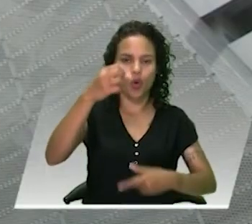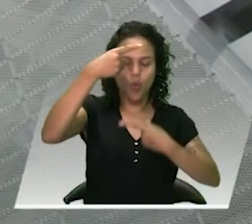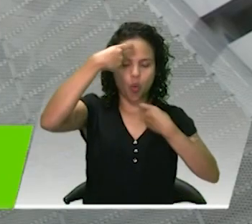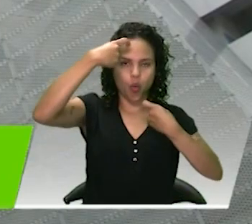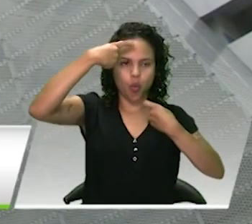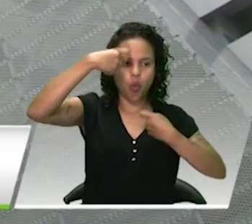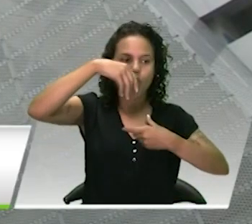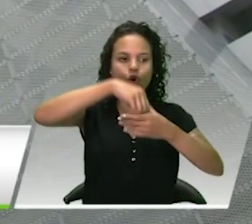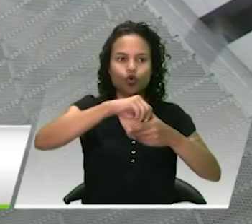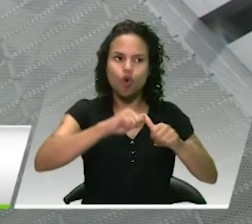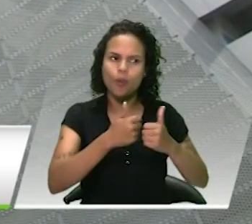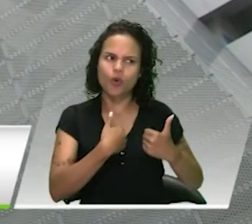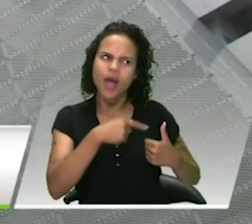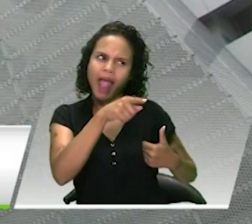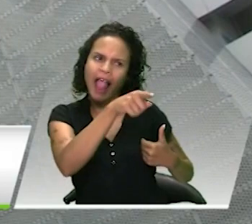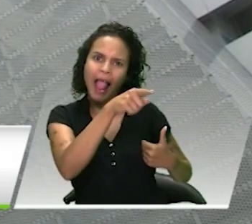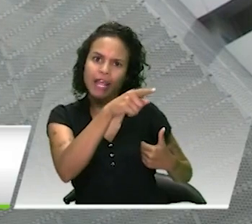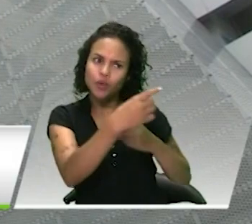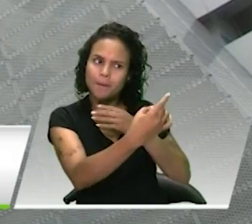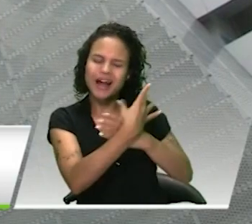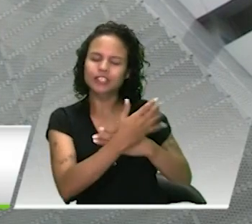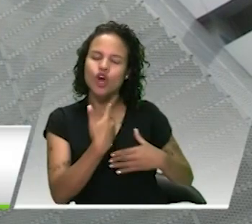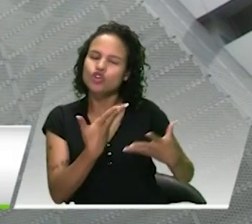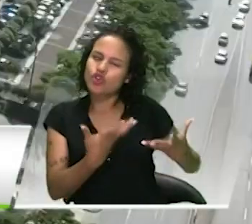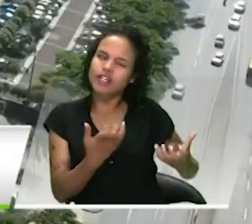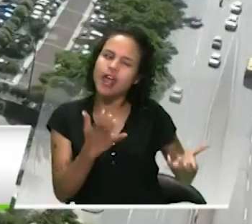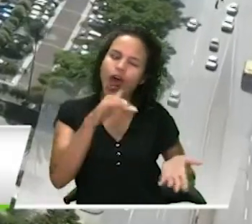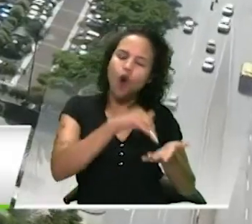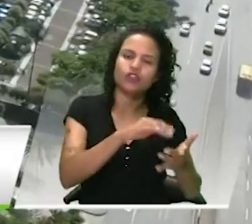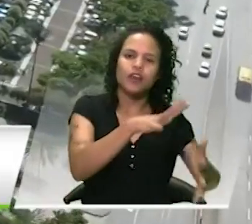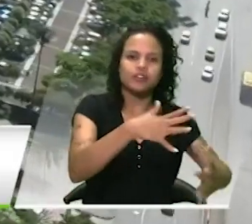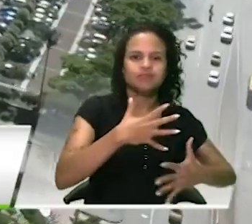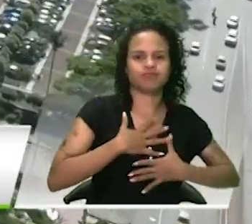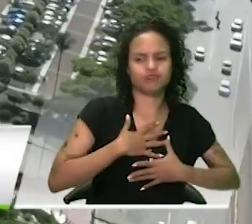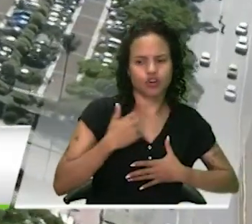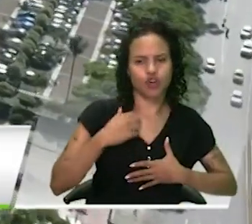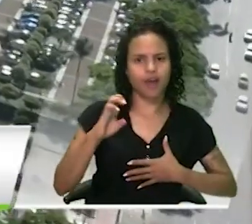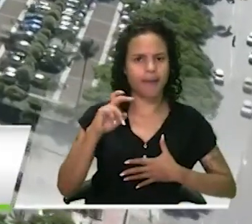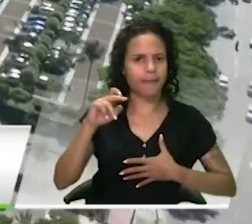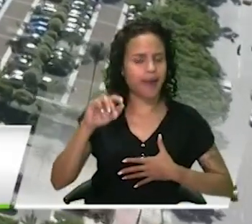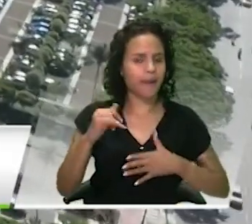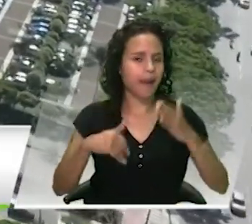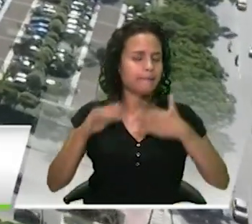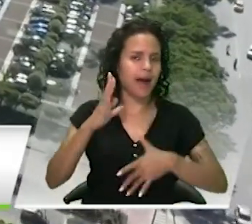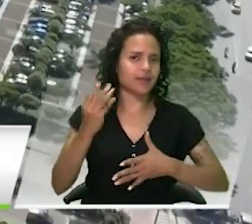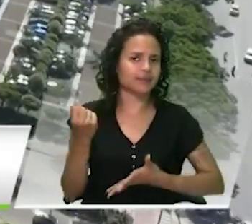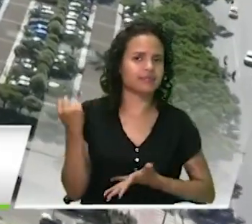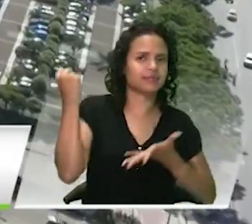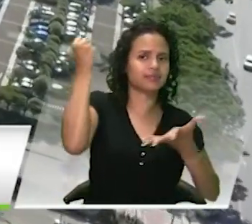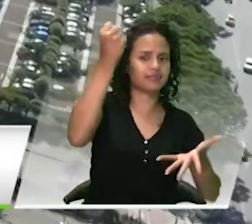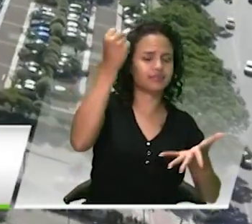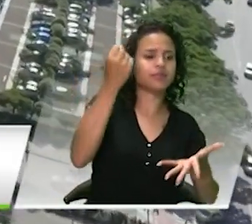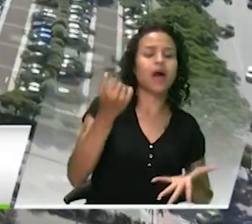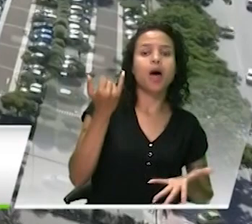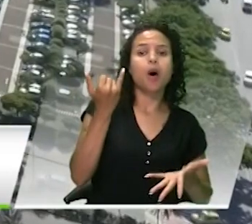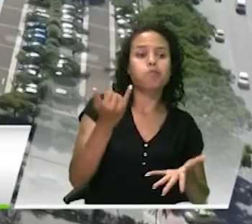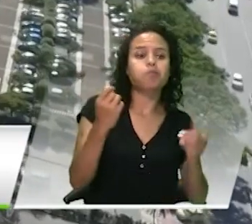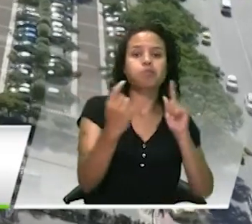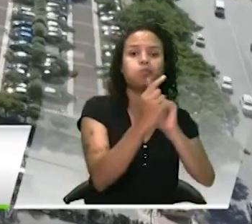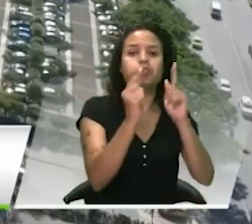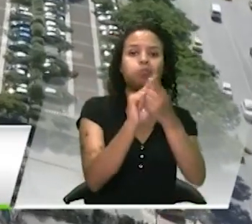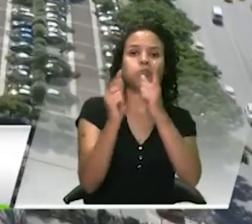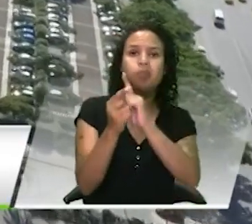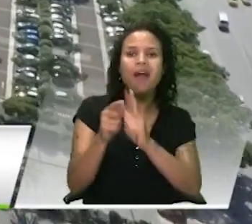empresa de telecomunicaciones y en la que es accionista mayoritario. En el más reciente encuentro, las directivas de empresas públicas